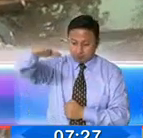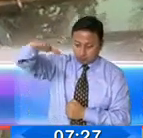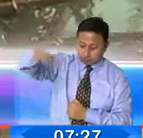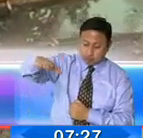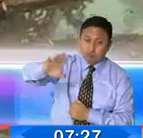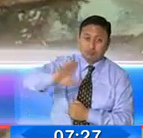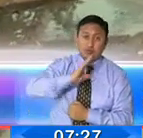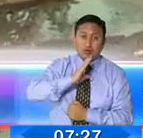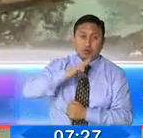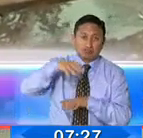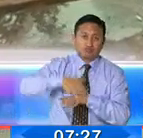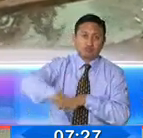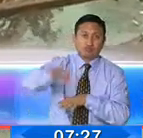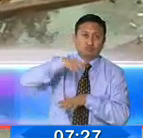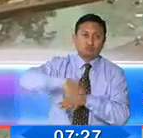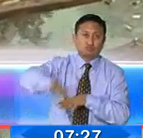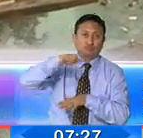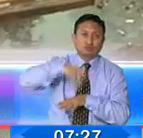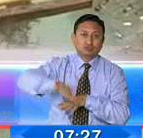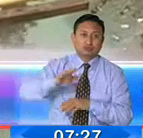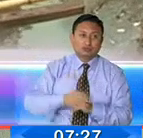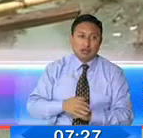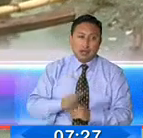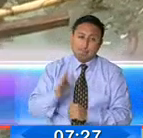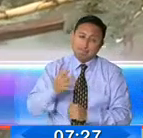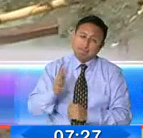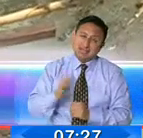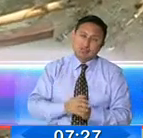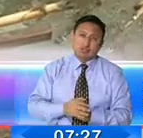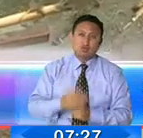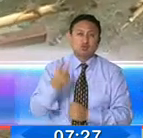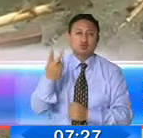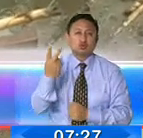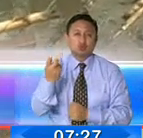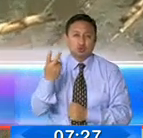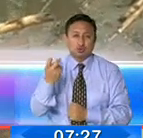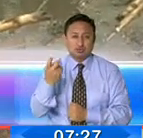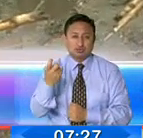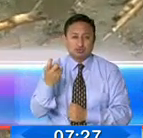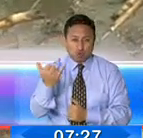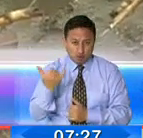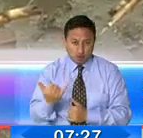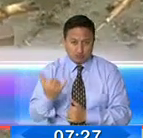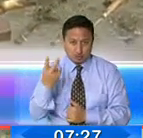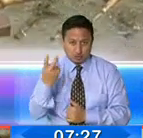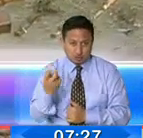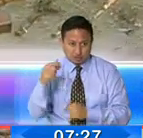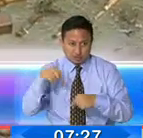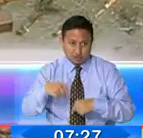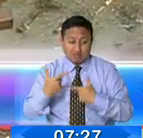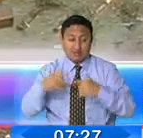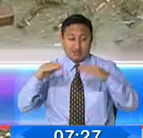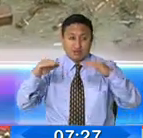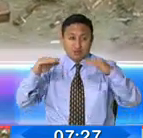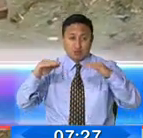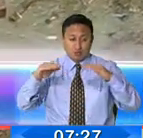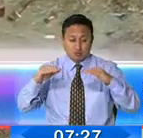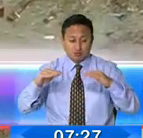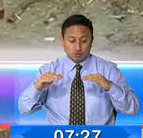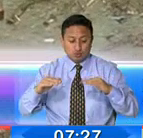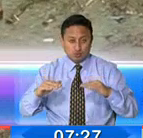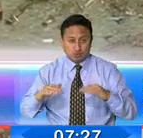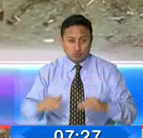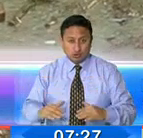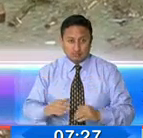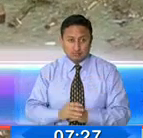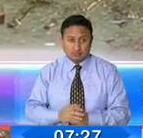sigue un flujo permanente. Estimamos nosotros que hasta el mediodía aproximadamente, ya con las condiciones y el descenso del caudal del río en las partes